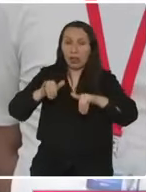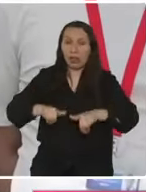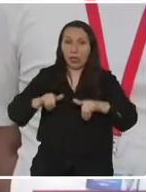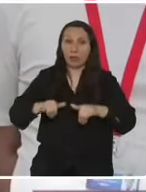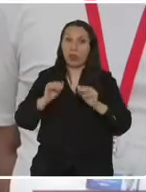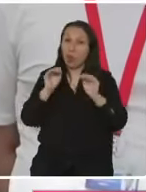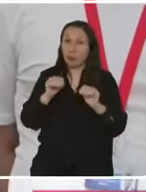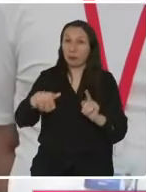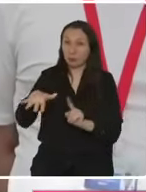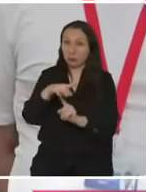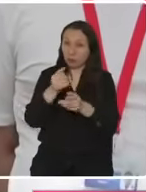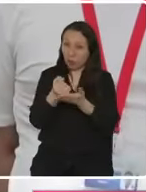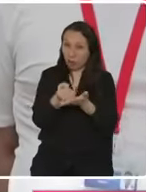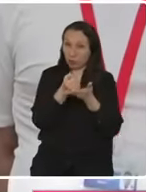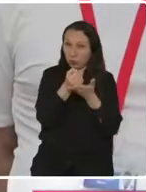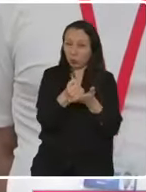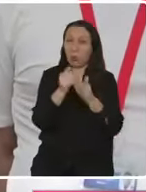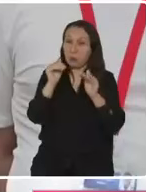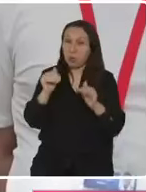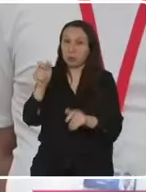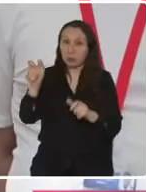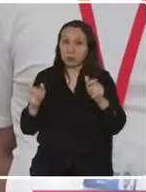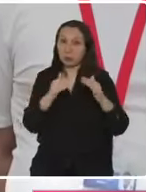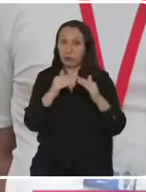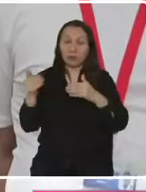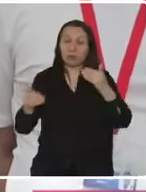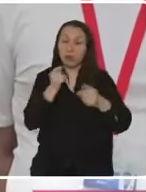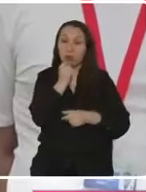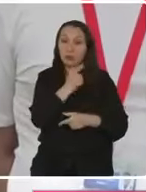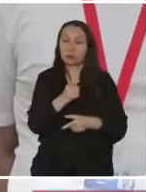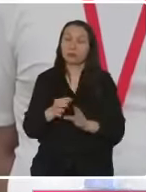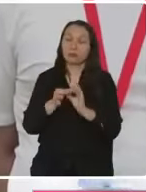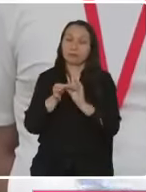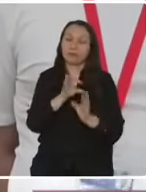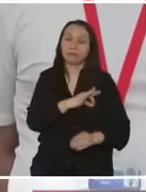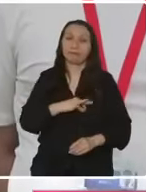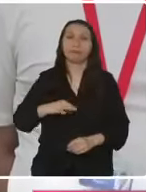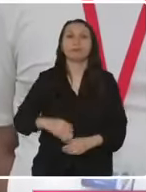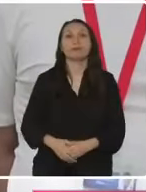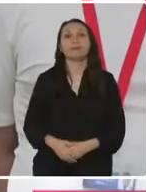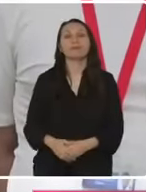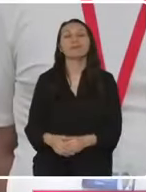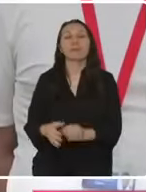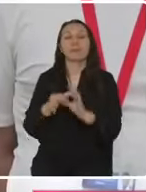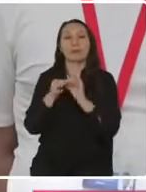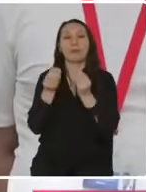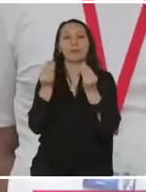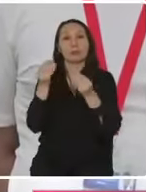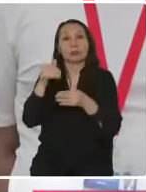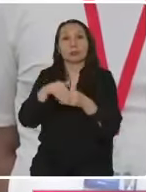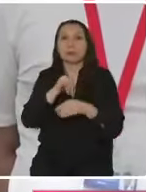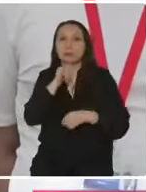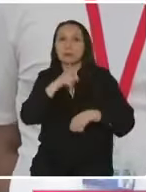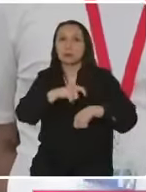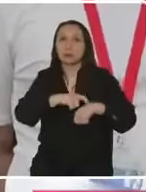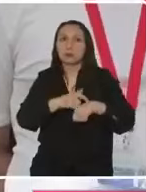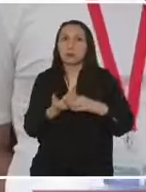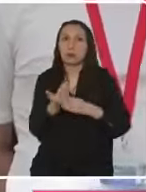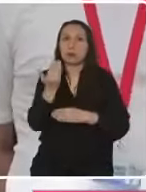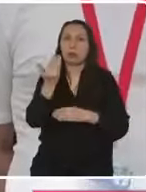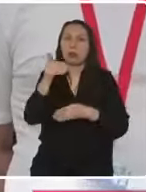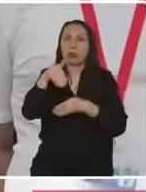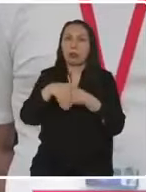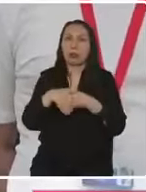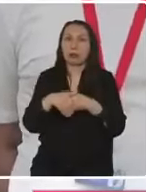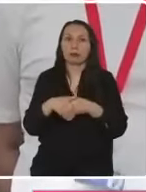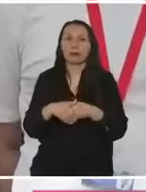por estas mismas situaciones que están denunciando los propios vecinos? Gracias, ministra. Gracias. Bueno, muy buenas tardes, buenos días. Ya no sé, ¿estamos tarde o día?